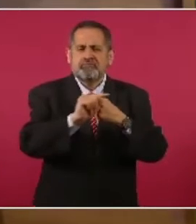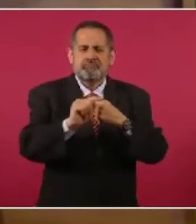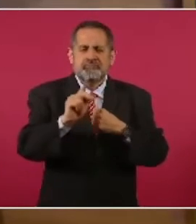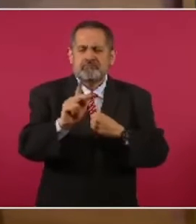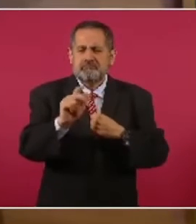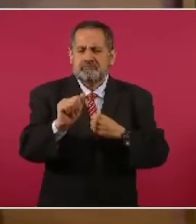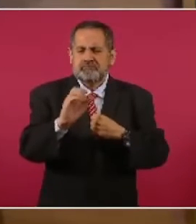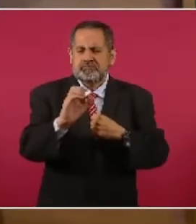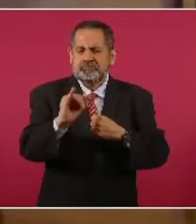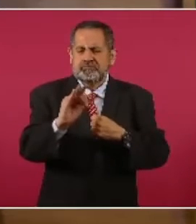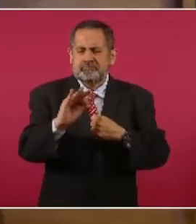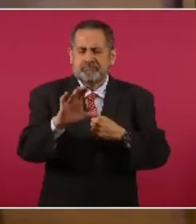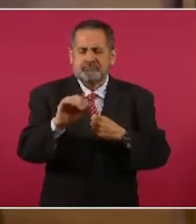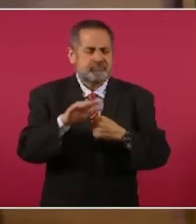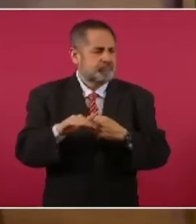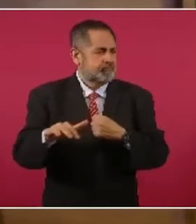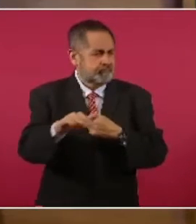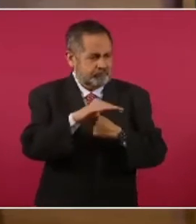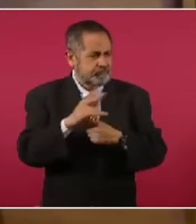Pacífico.